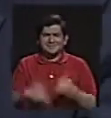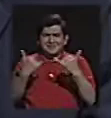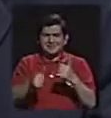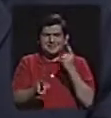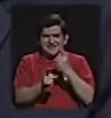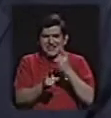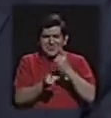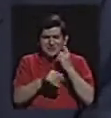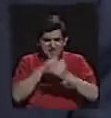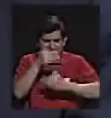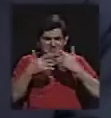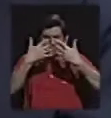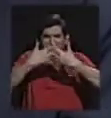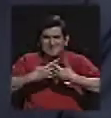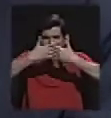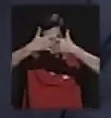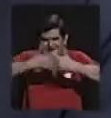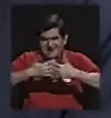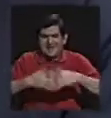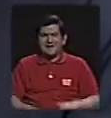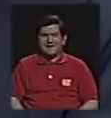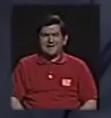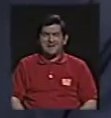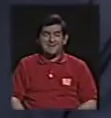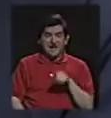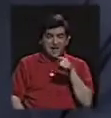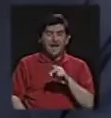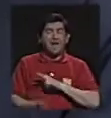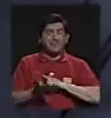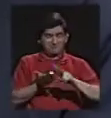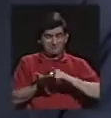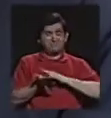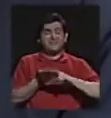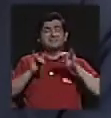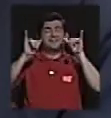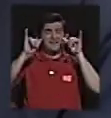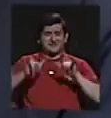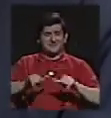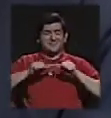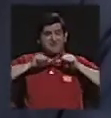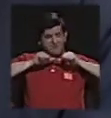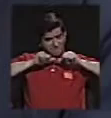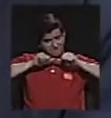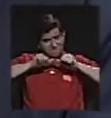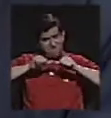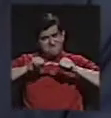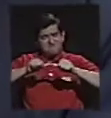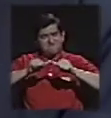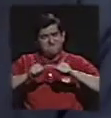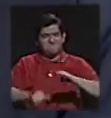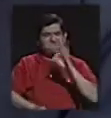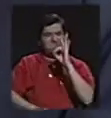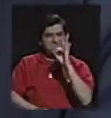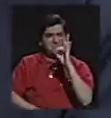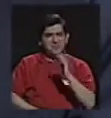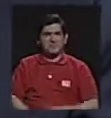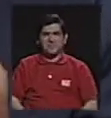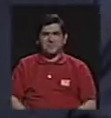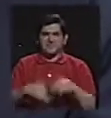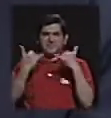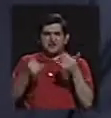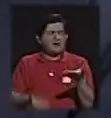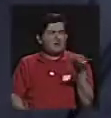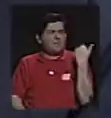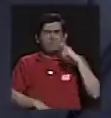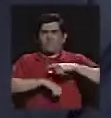adecuadamente esa maquinaria que el Partido de Liberación Nacional la ha mantenido muy afinada durante